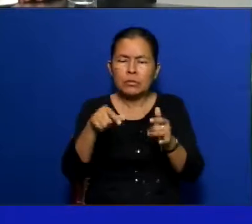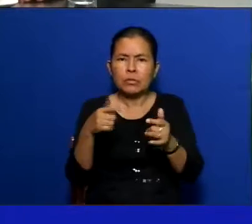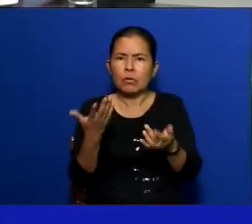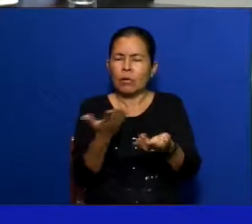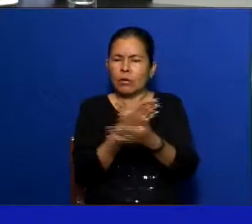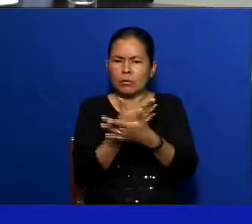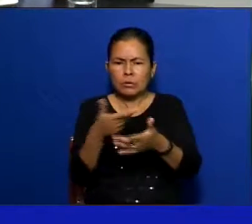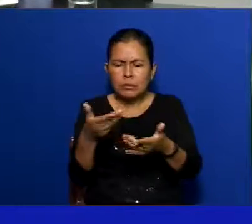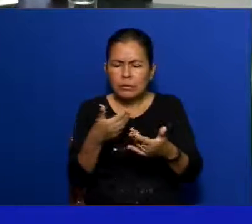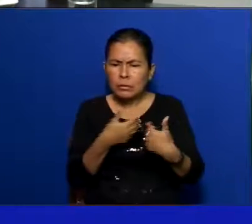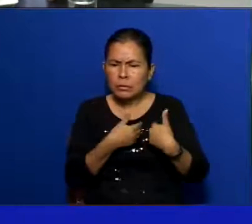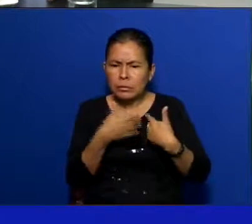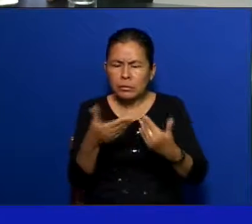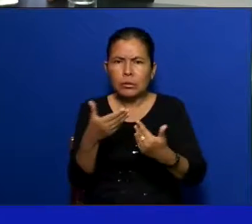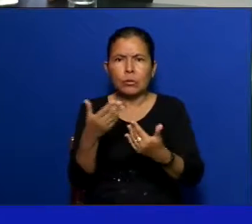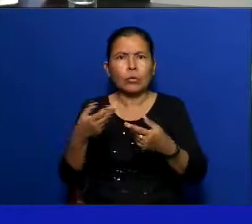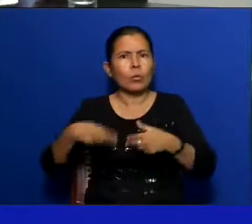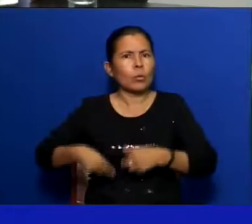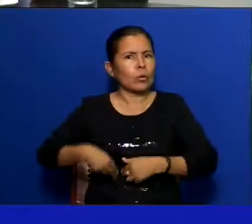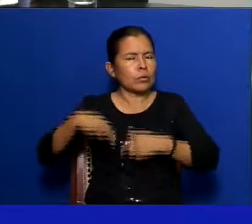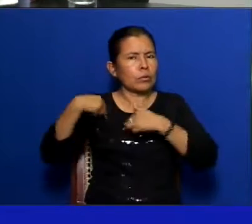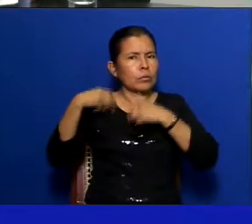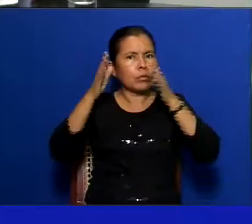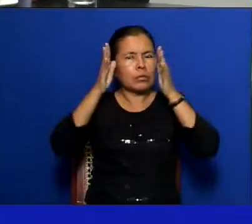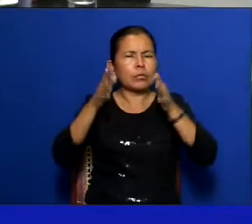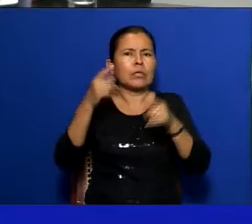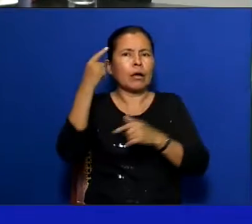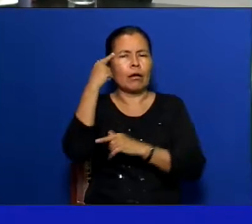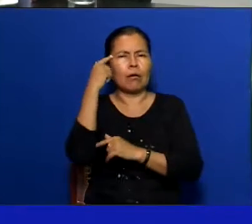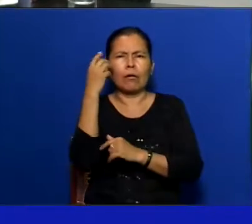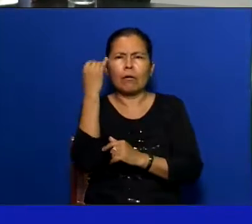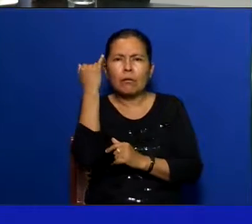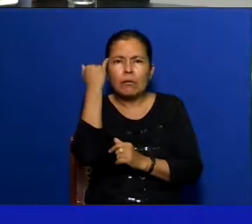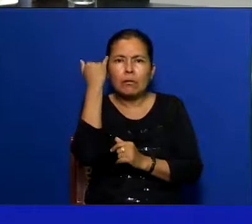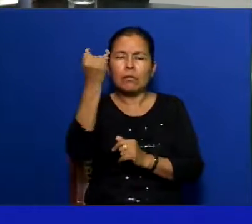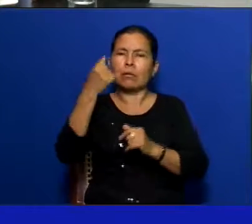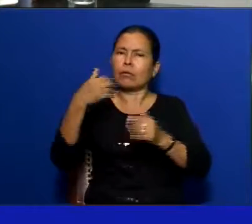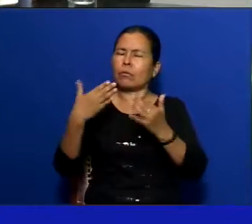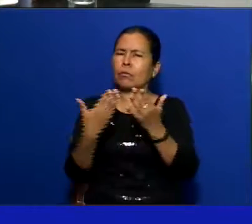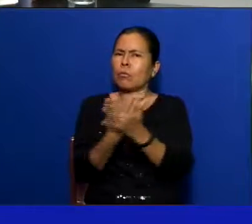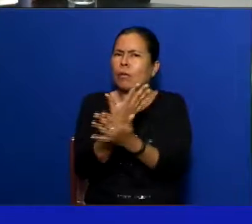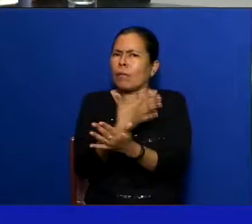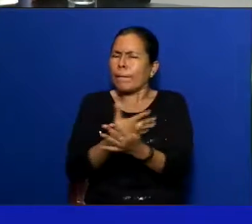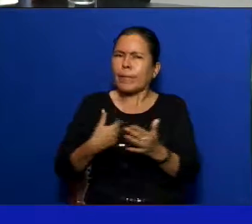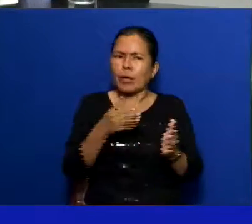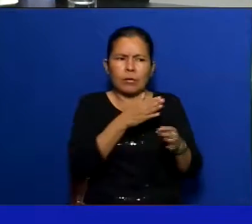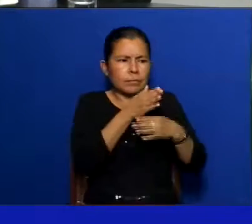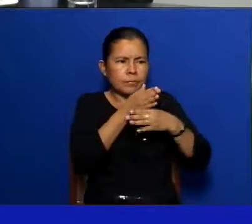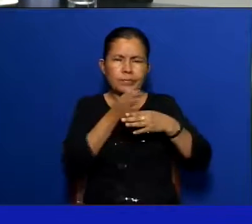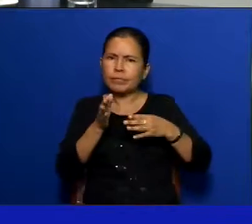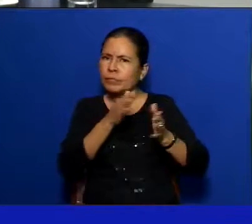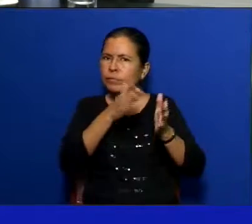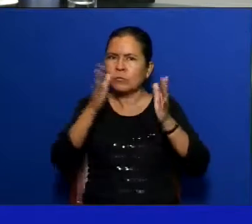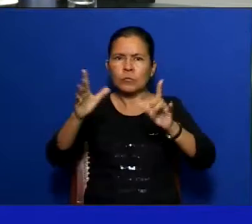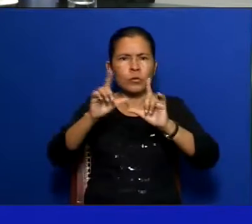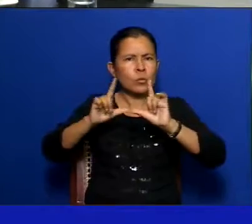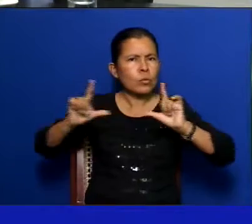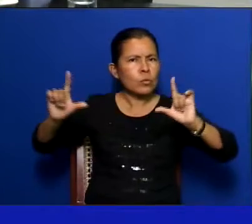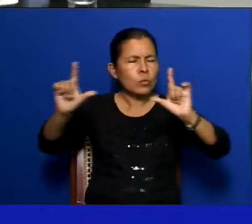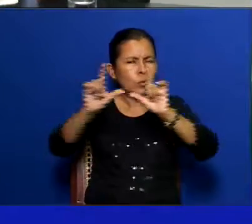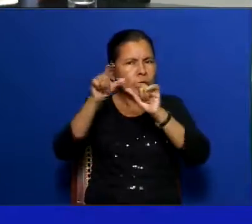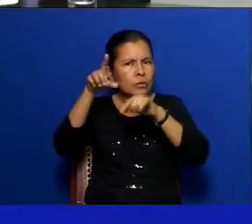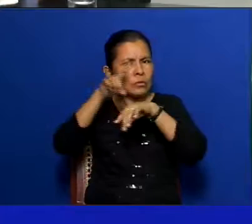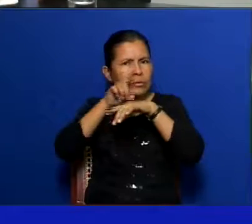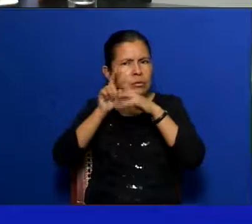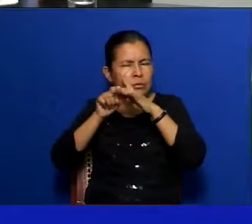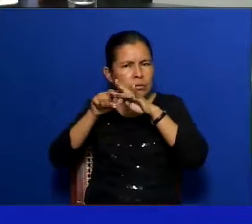humana. De manera que fue así que nació la idea de tener una clínica de la niñez, donde solo van a ir niños,